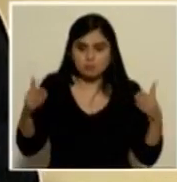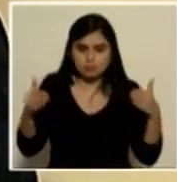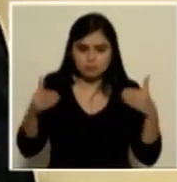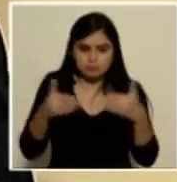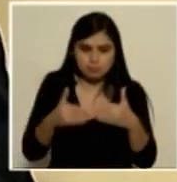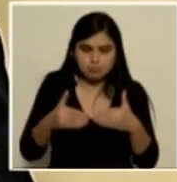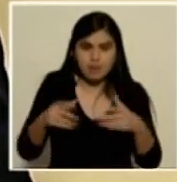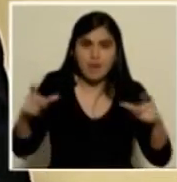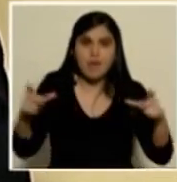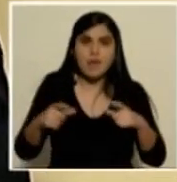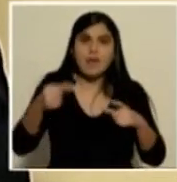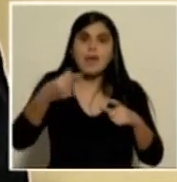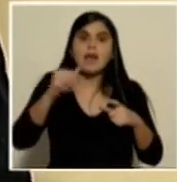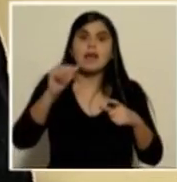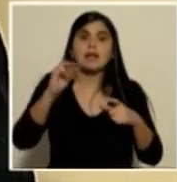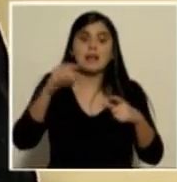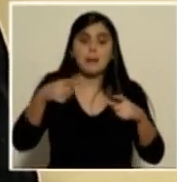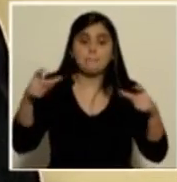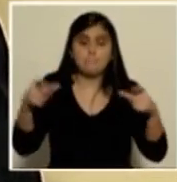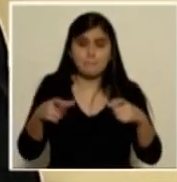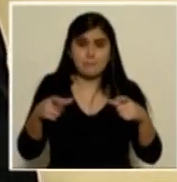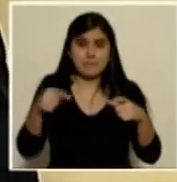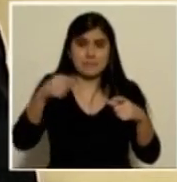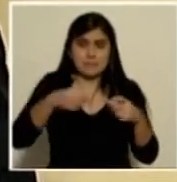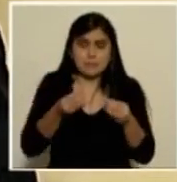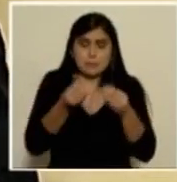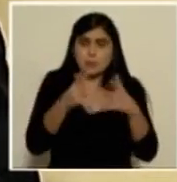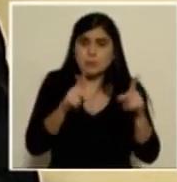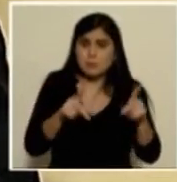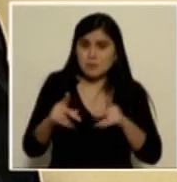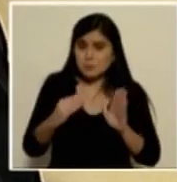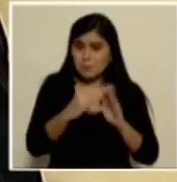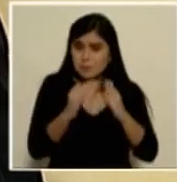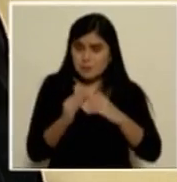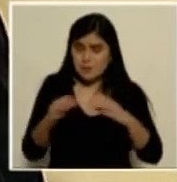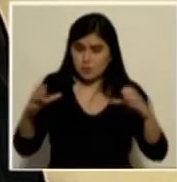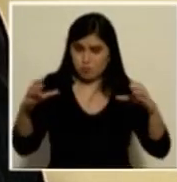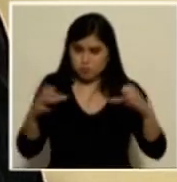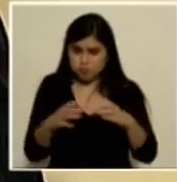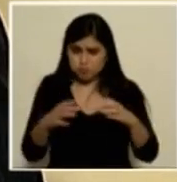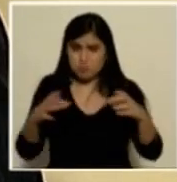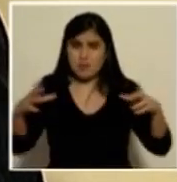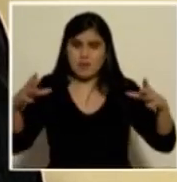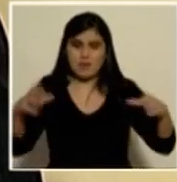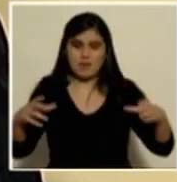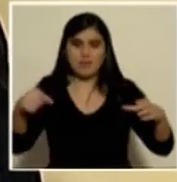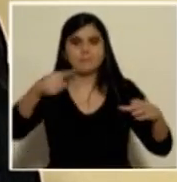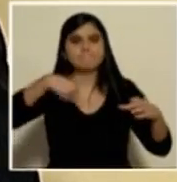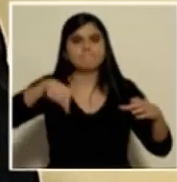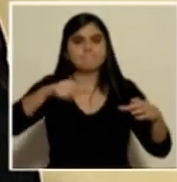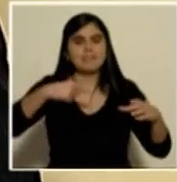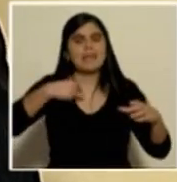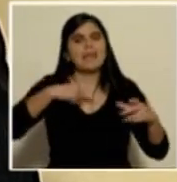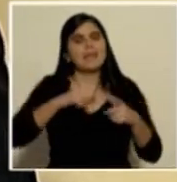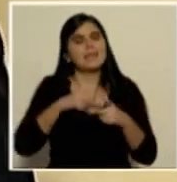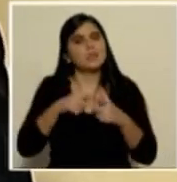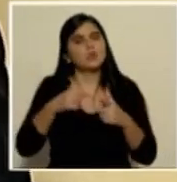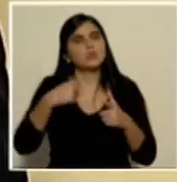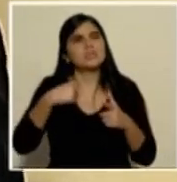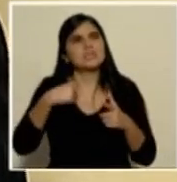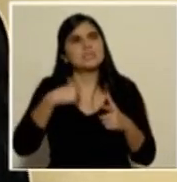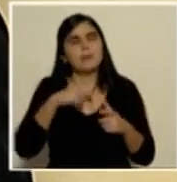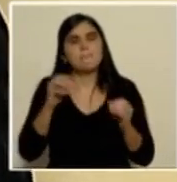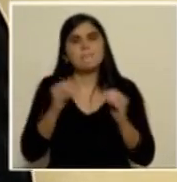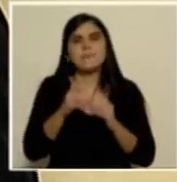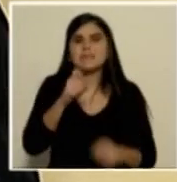y especialmente sabemos que es en zonas donde hay mucha densidad poblacional, ¿verdad?, que hay ciertas características. Entonces en realidad eso es lo que faculta, no es